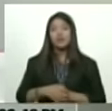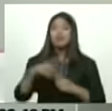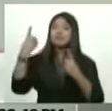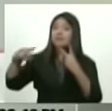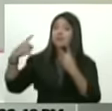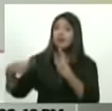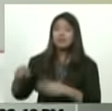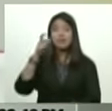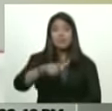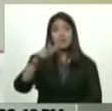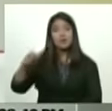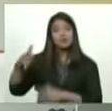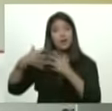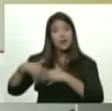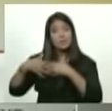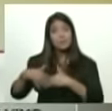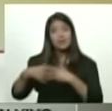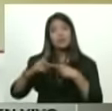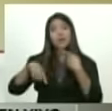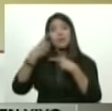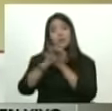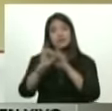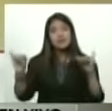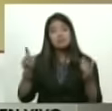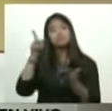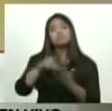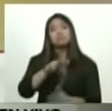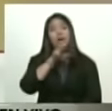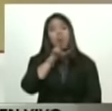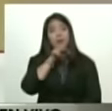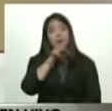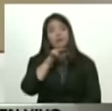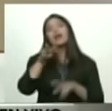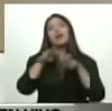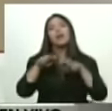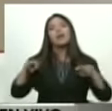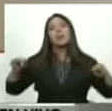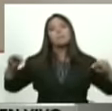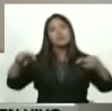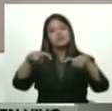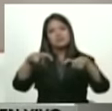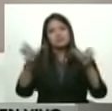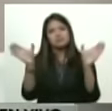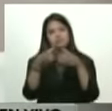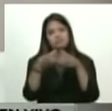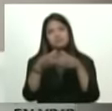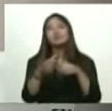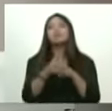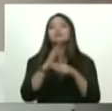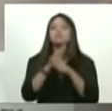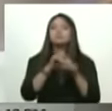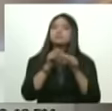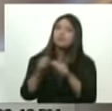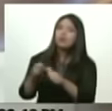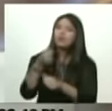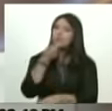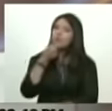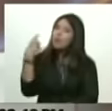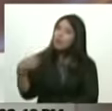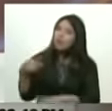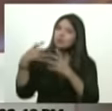empresarios luego de su intervención en la mesa de exportación. Vamos a continuar conversando por aquí con otro